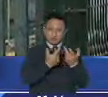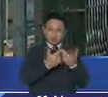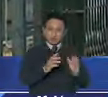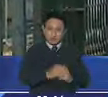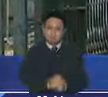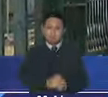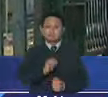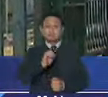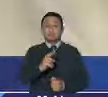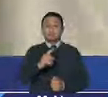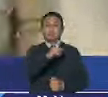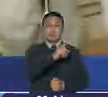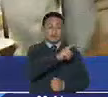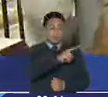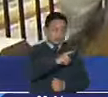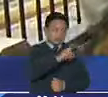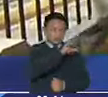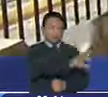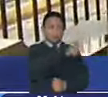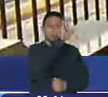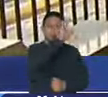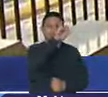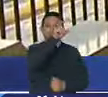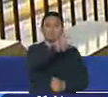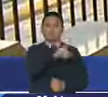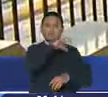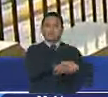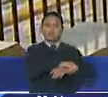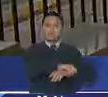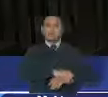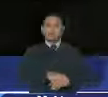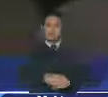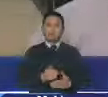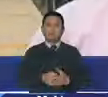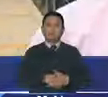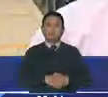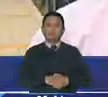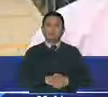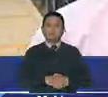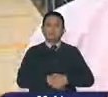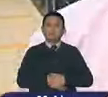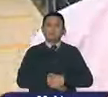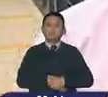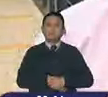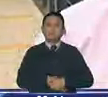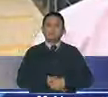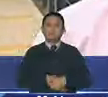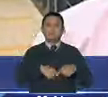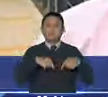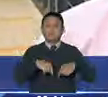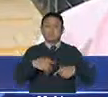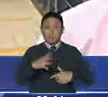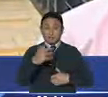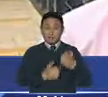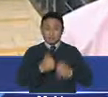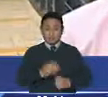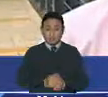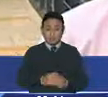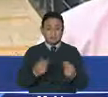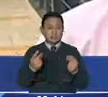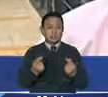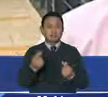que se logre identificar a este sospechoso. Una vez que se encuentra el incidente, automáticamente nosotros